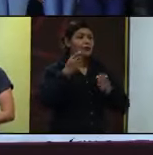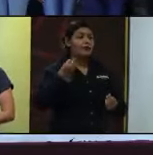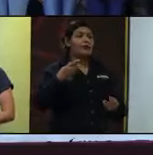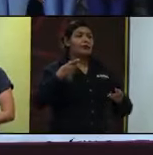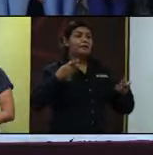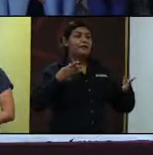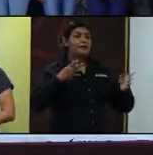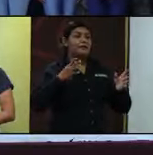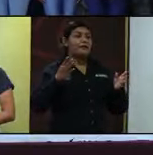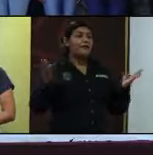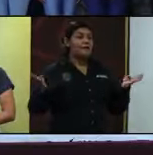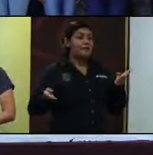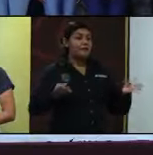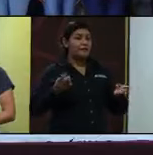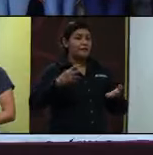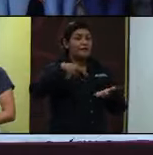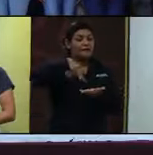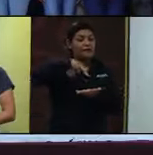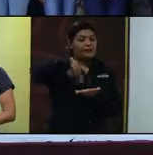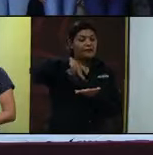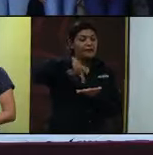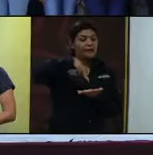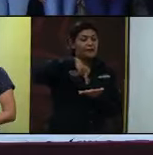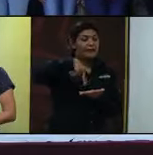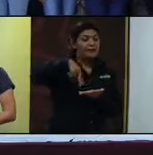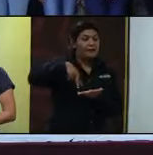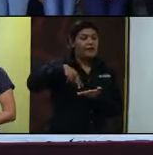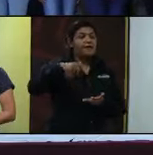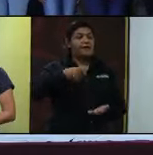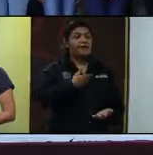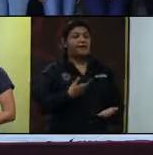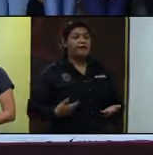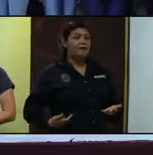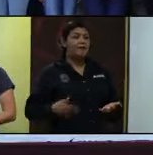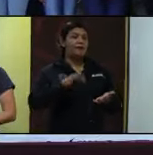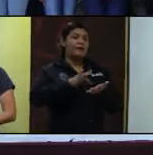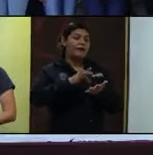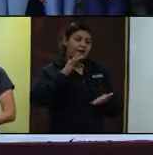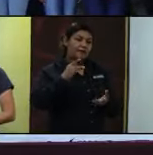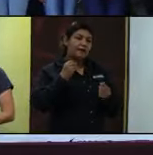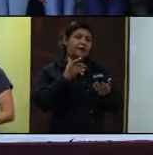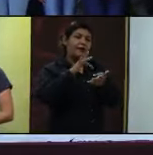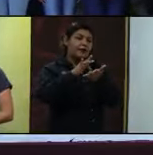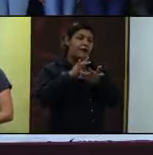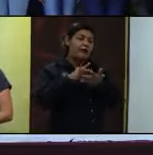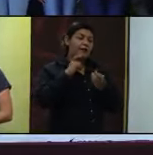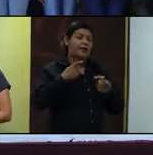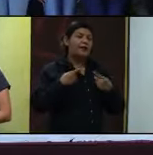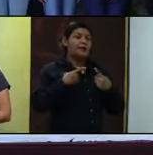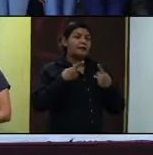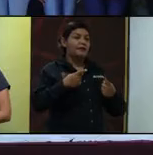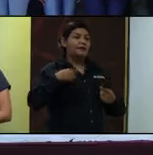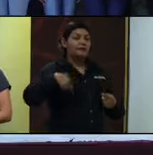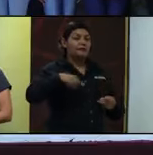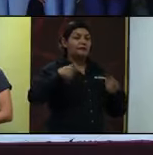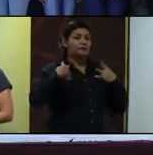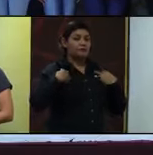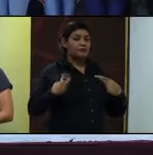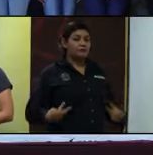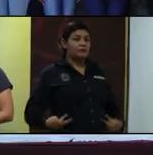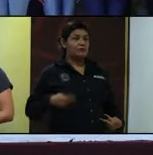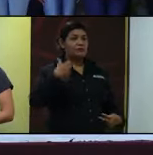danza folclórica, que también ahí, presidente, nuevamente agradecer por el apoyo, que gracias a la donación de estos vestuarios, que